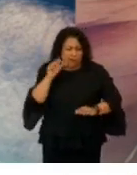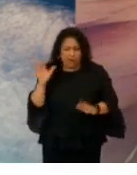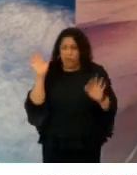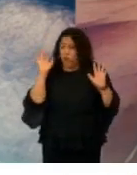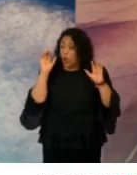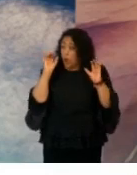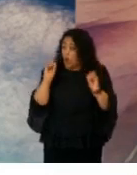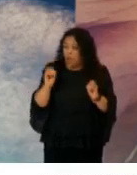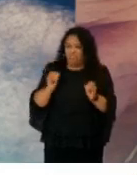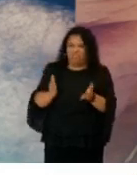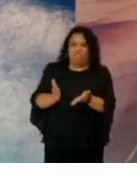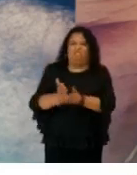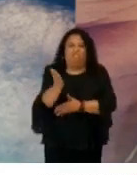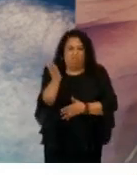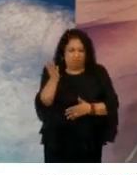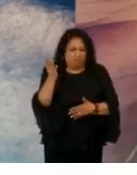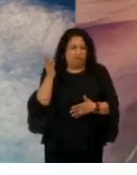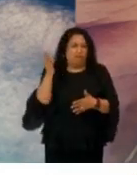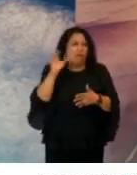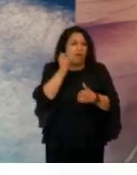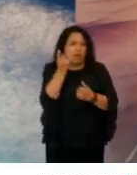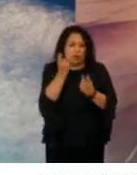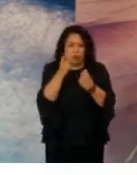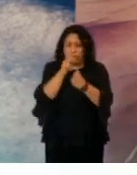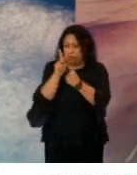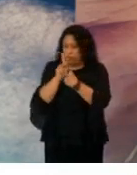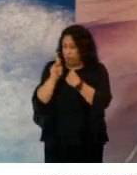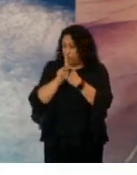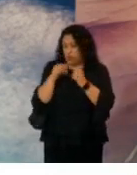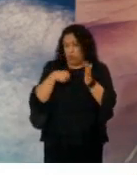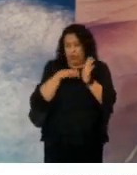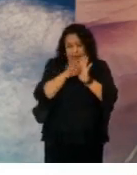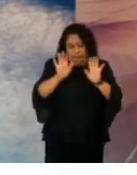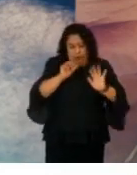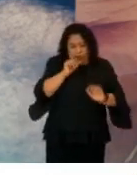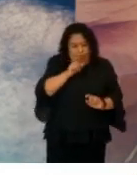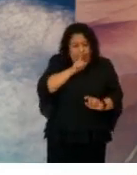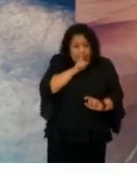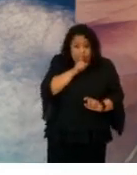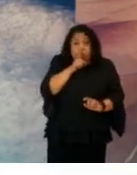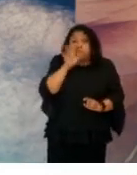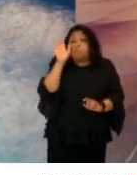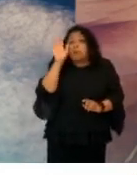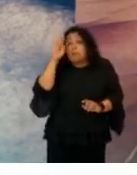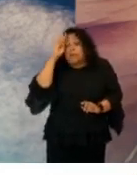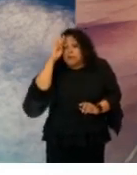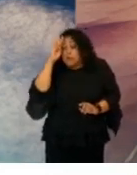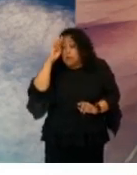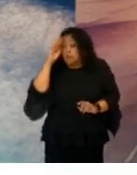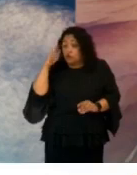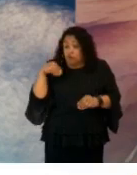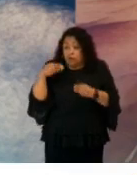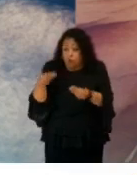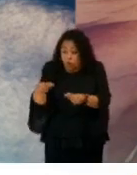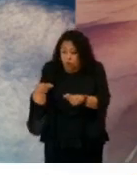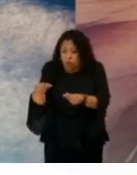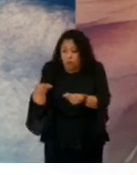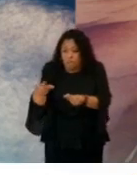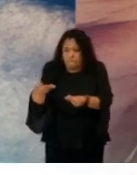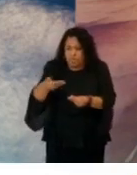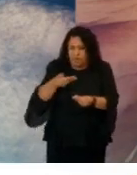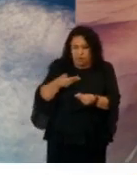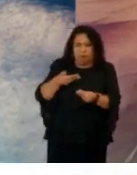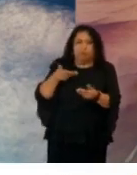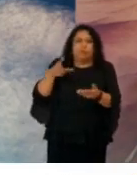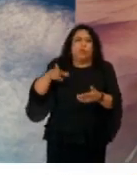o usurpando la demanda. Es decir, hay países, no voy a citar ejemplos, donde parece que la oferta es la demanda, que